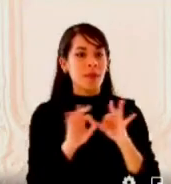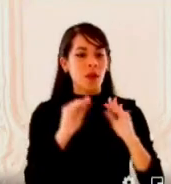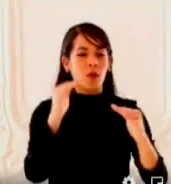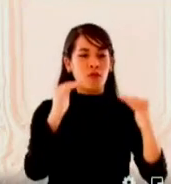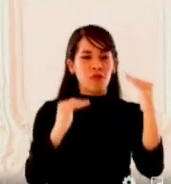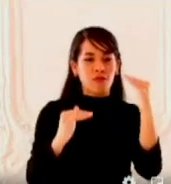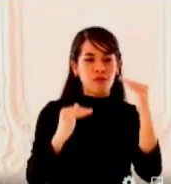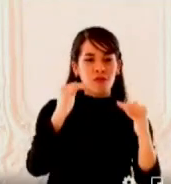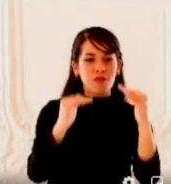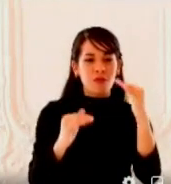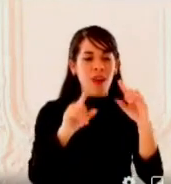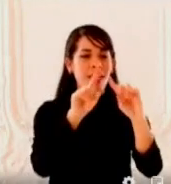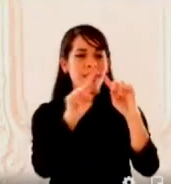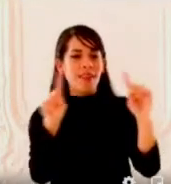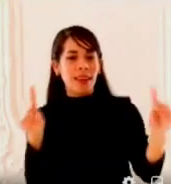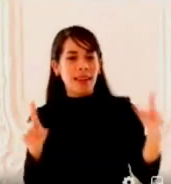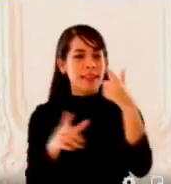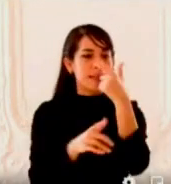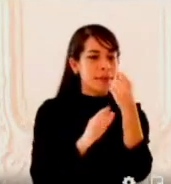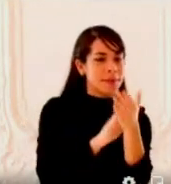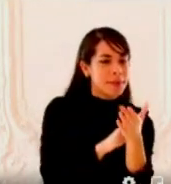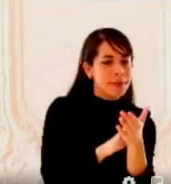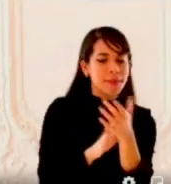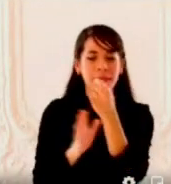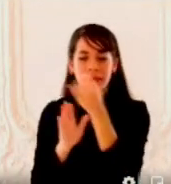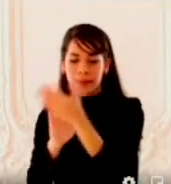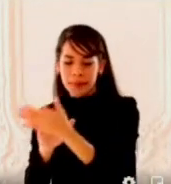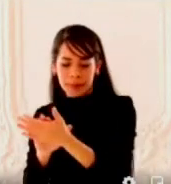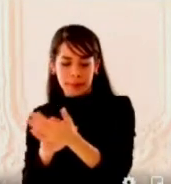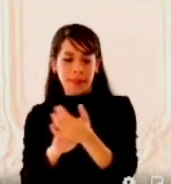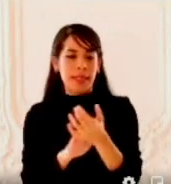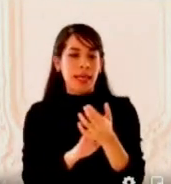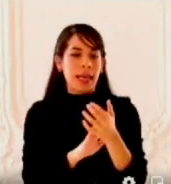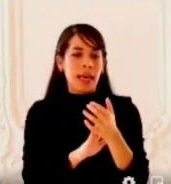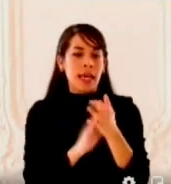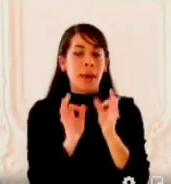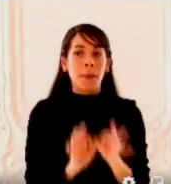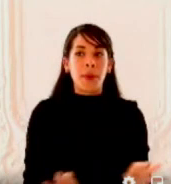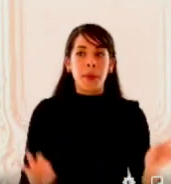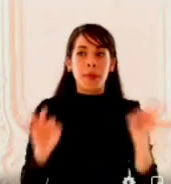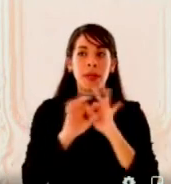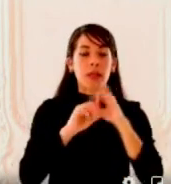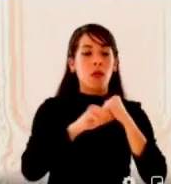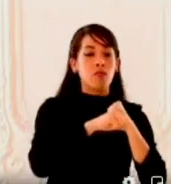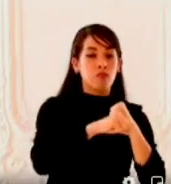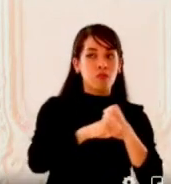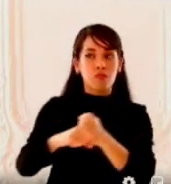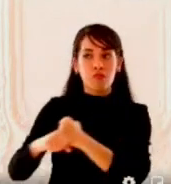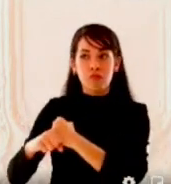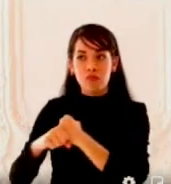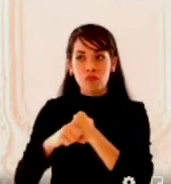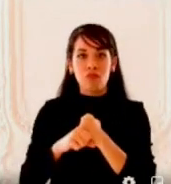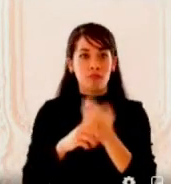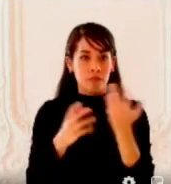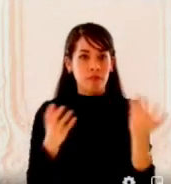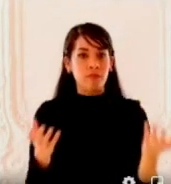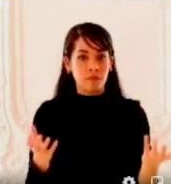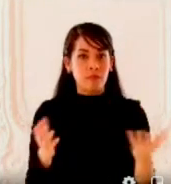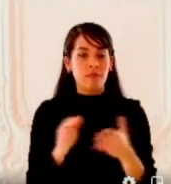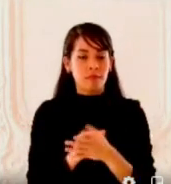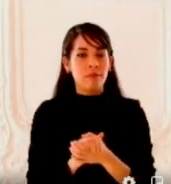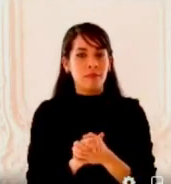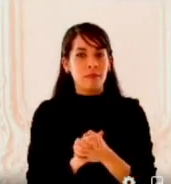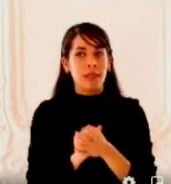intereses y como yo dije, para mí es muy importante proteger áreas ecológicamente sensitivas como el Carso. Así